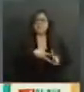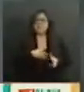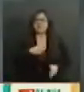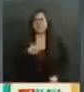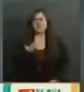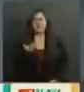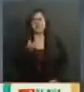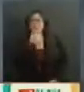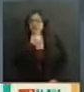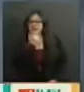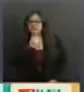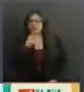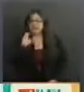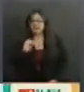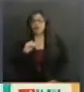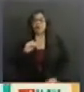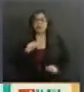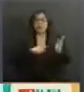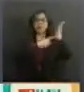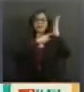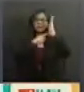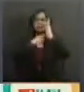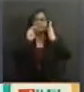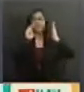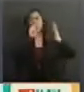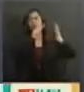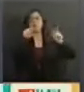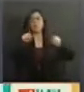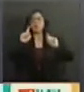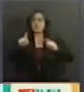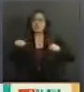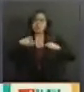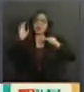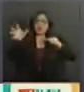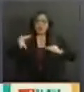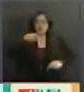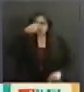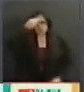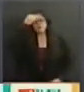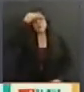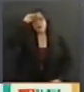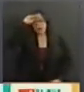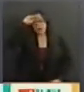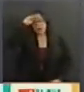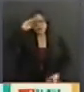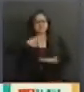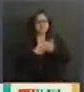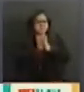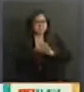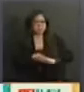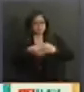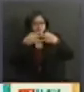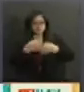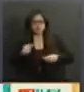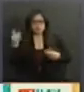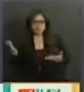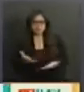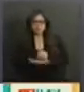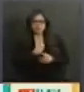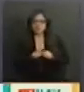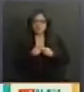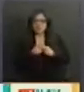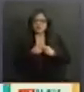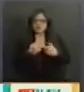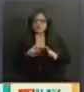Espejos. Pero generalmente yo creo que lo que uno tiene que apreciar es la experiencia general. La experiencia general uno logra salir después de